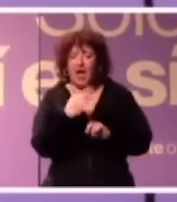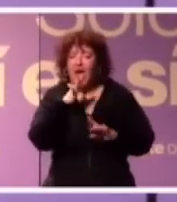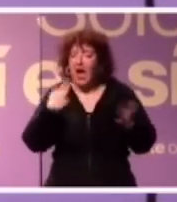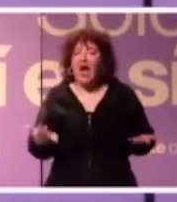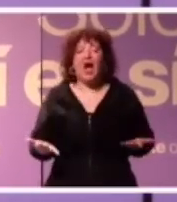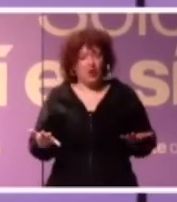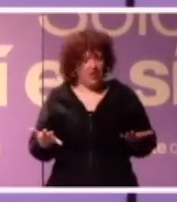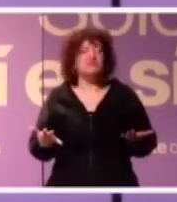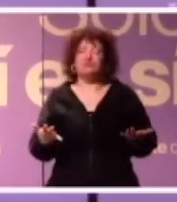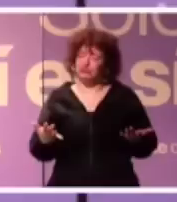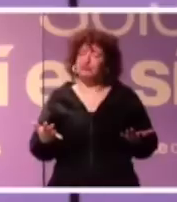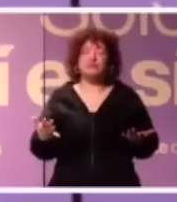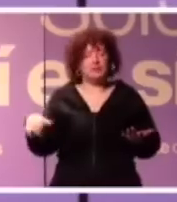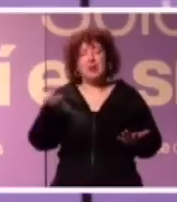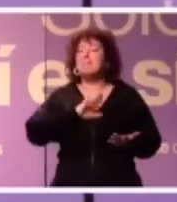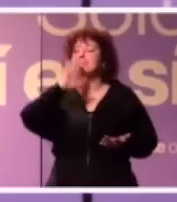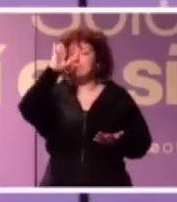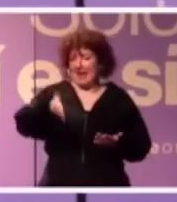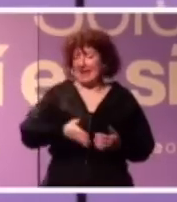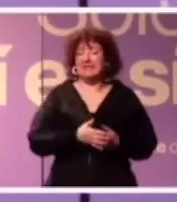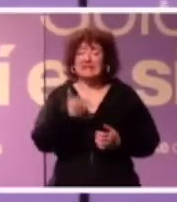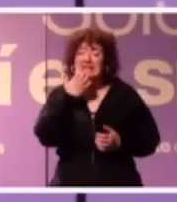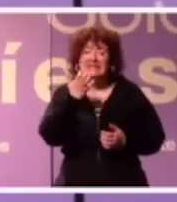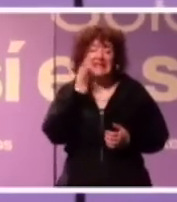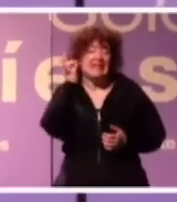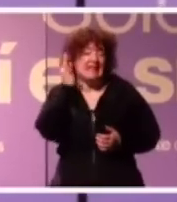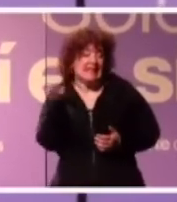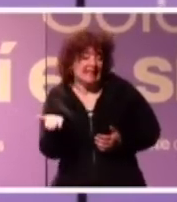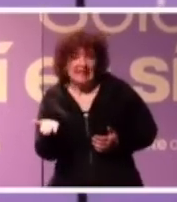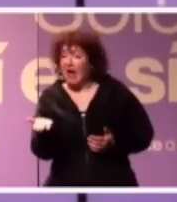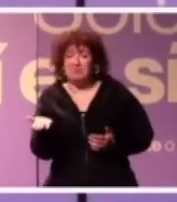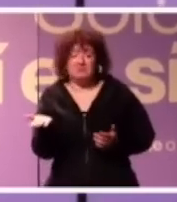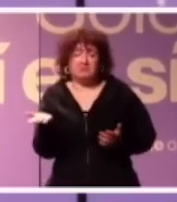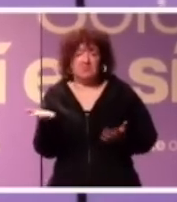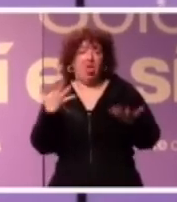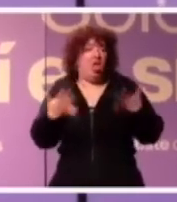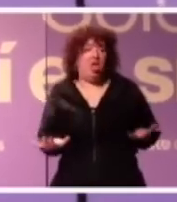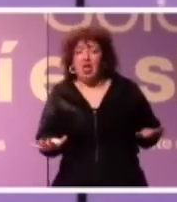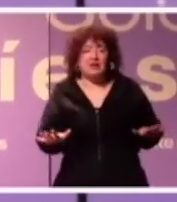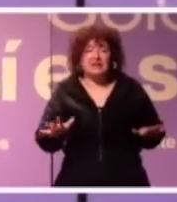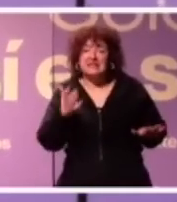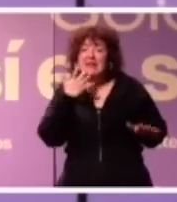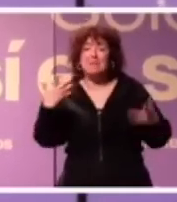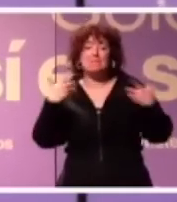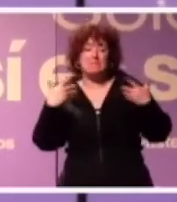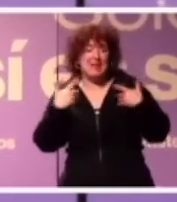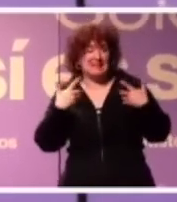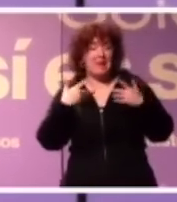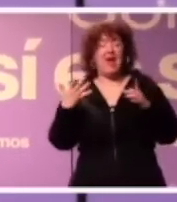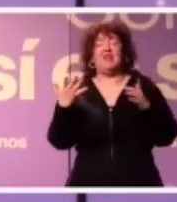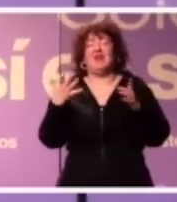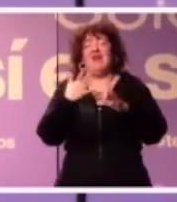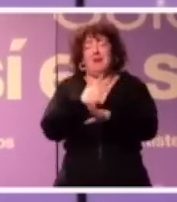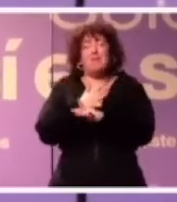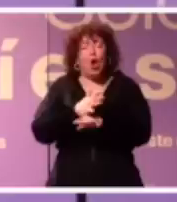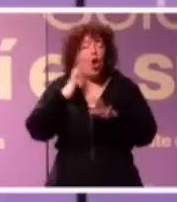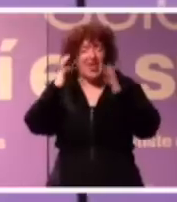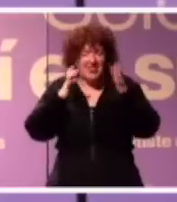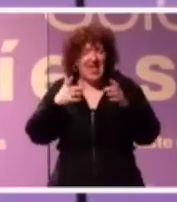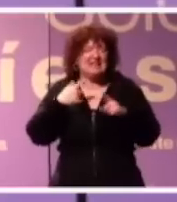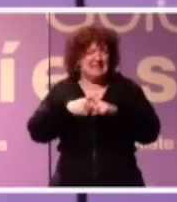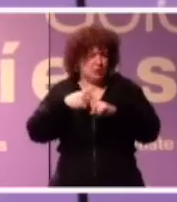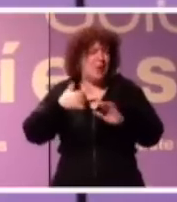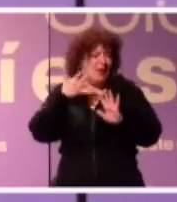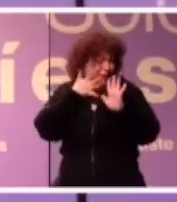están a favor de incrementar las penas si a esta niña es es víctima de violencia sexual vamos a intentar ver